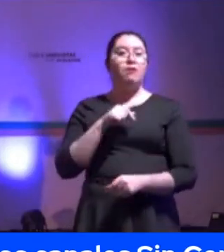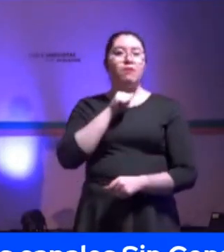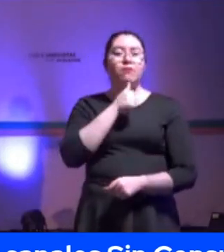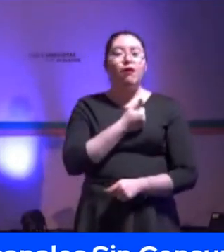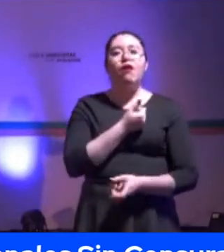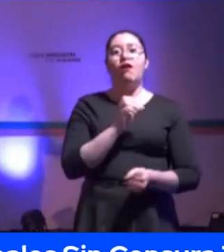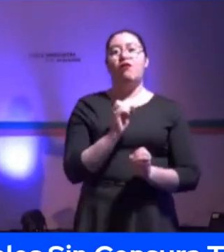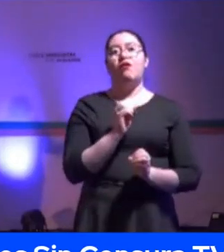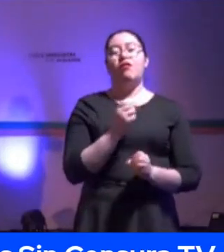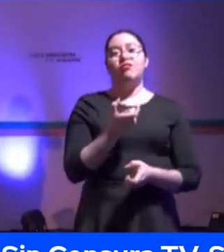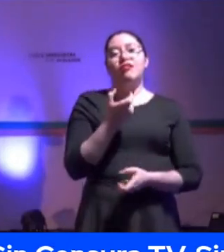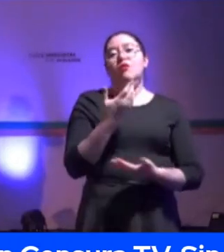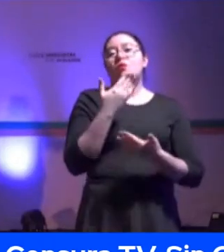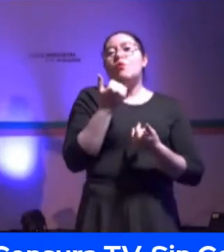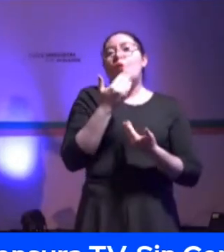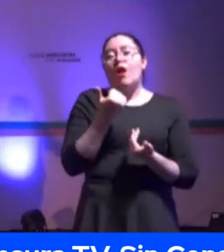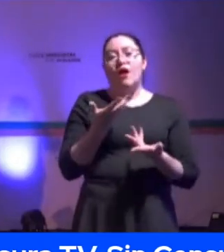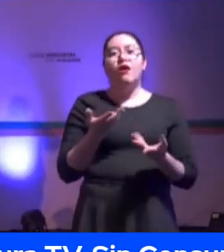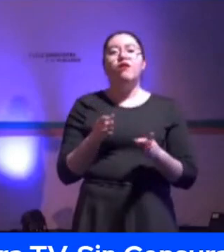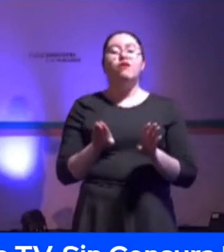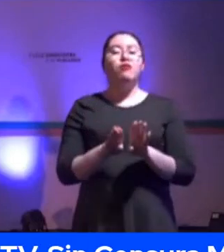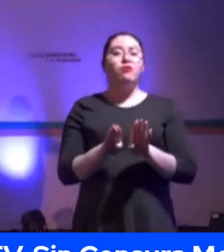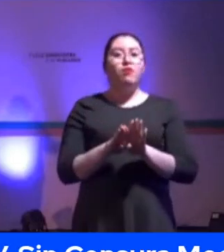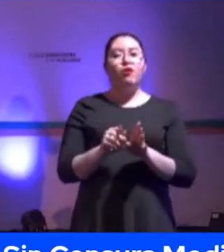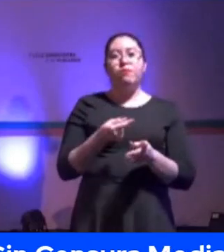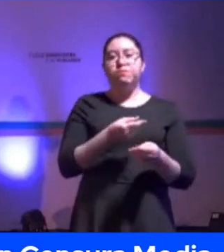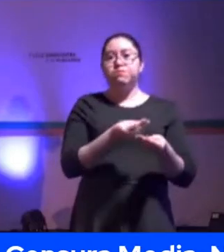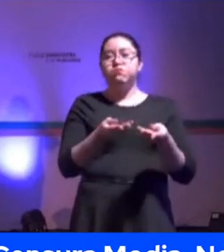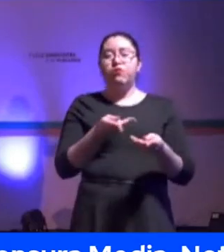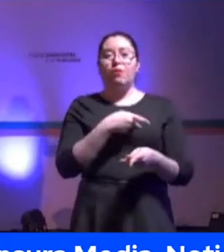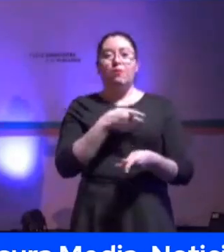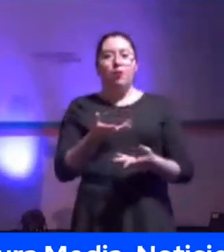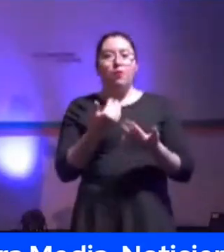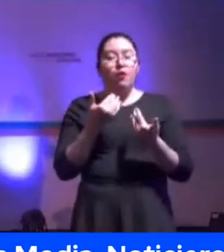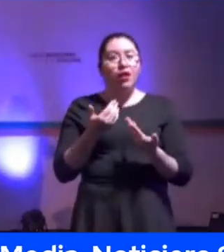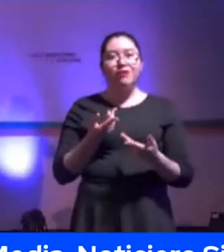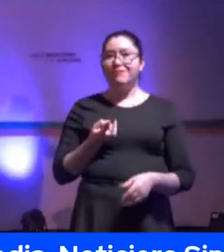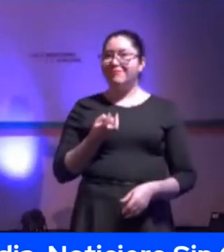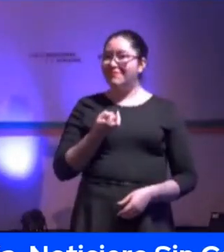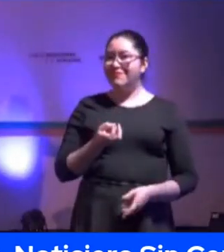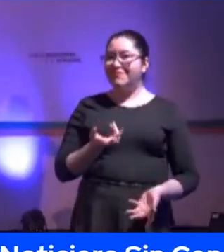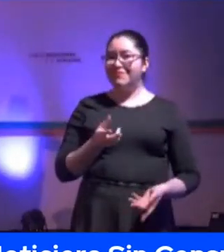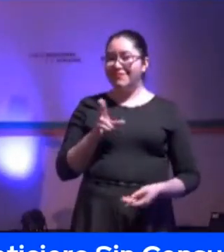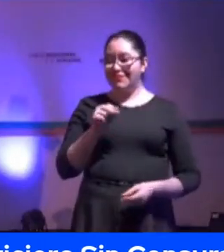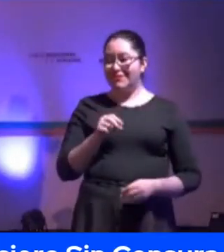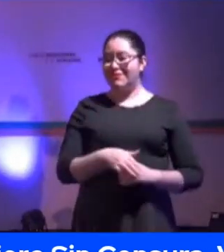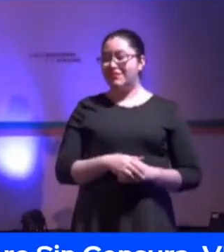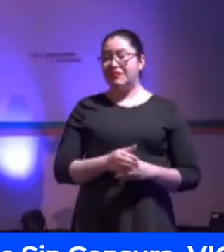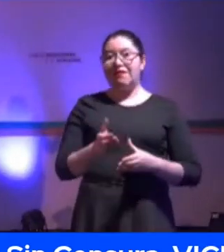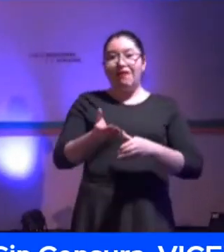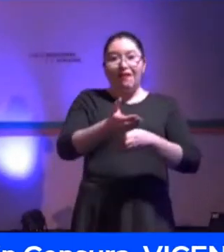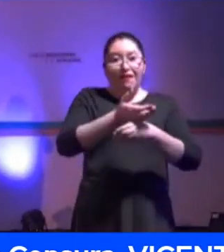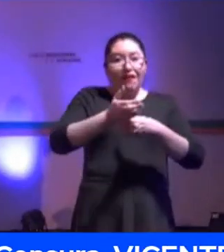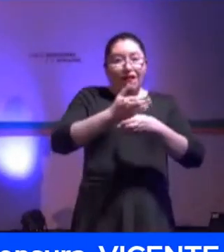hay dinero, no hay que Jesús Ramírez reparta los sobres, no es cierto eso.